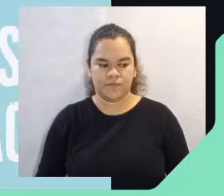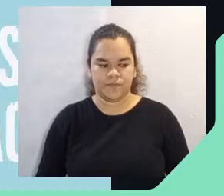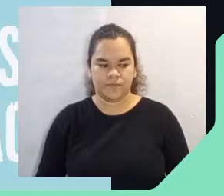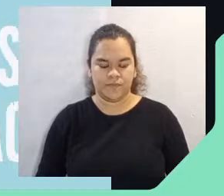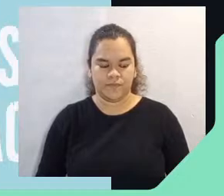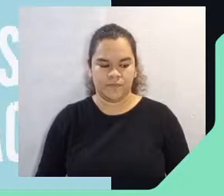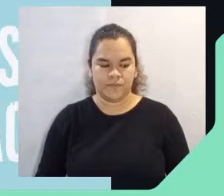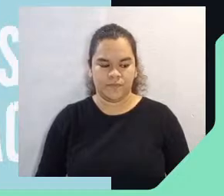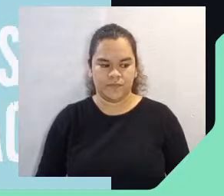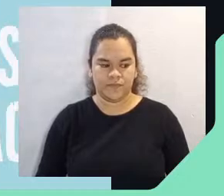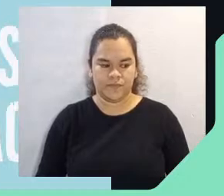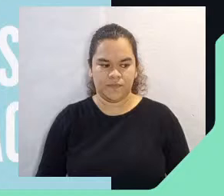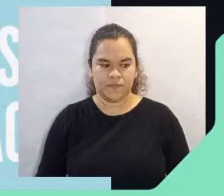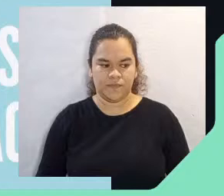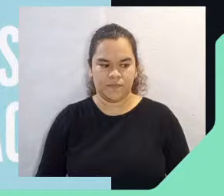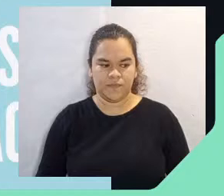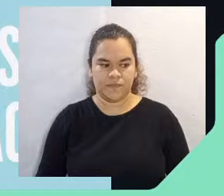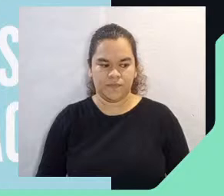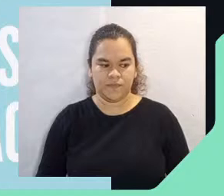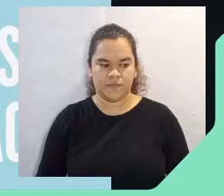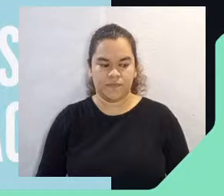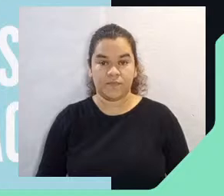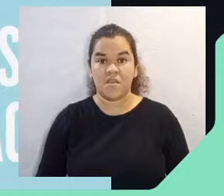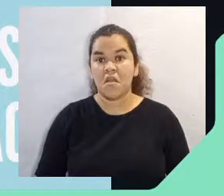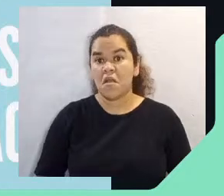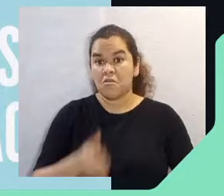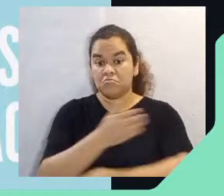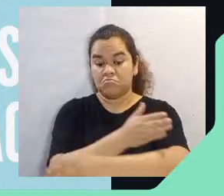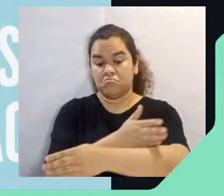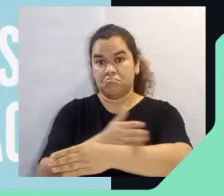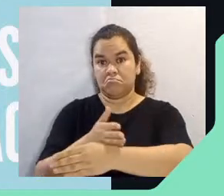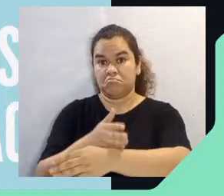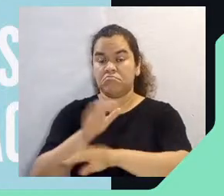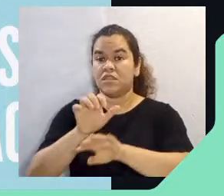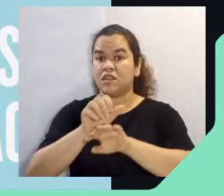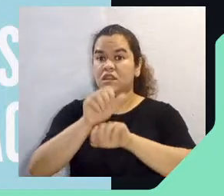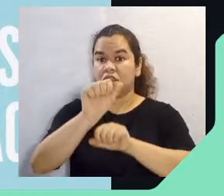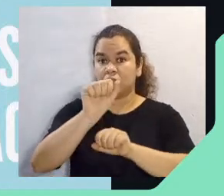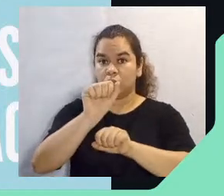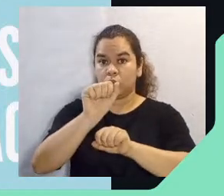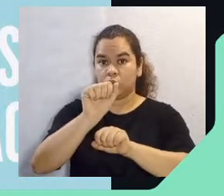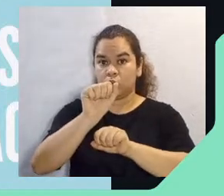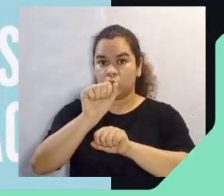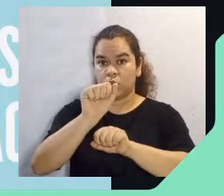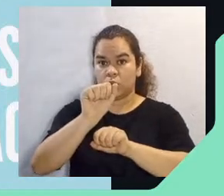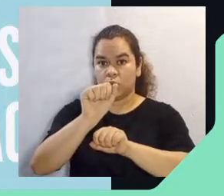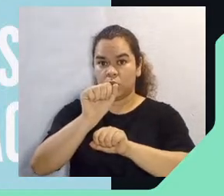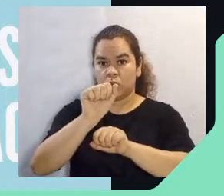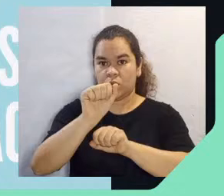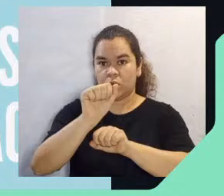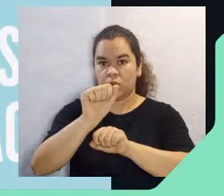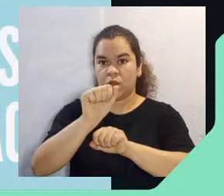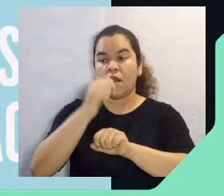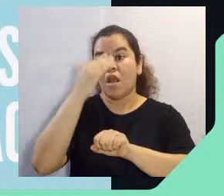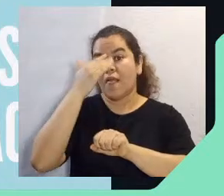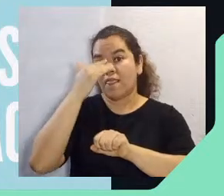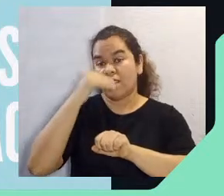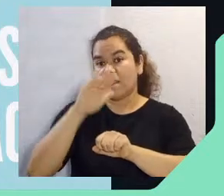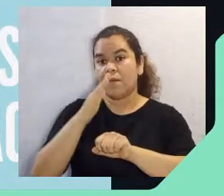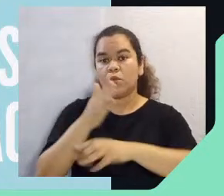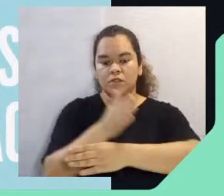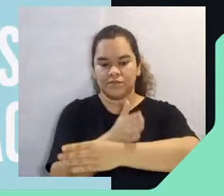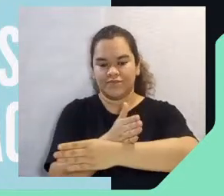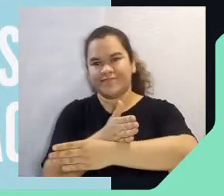obtenemos el título y el título intermedio y arrancamos el ciclo superior y con qué